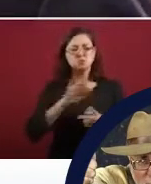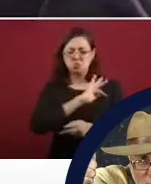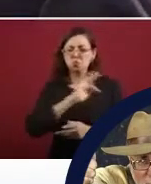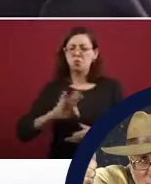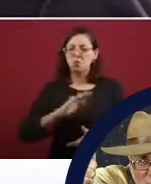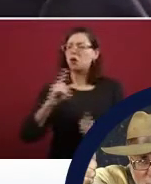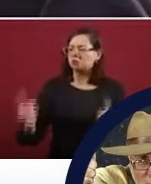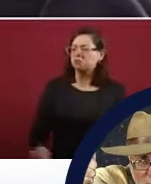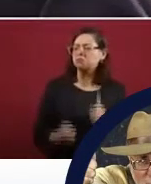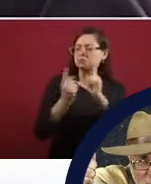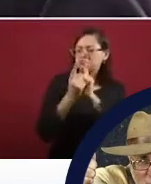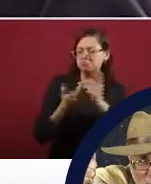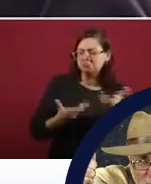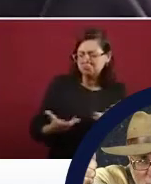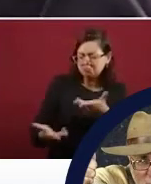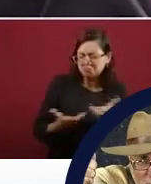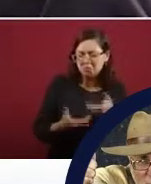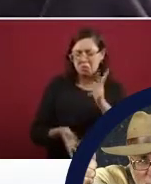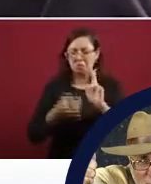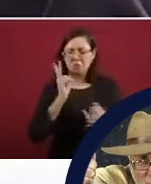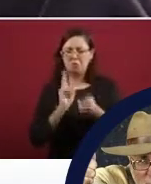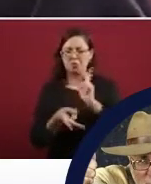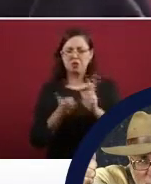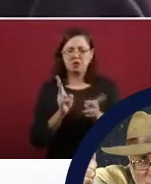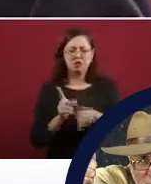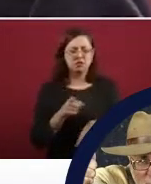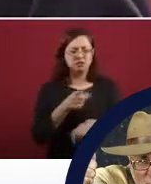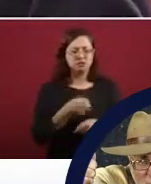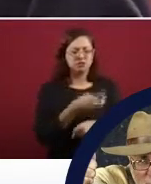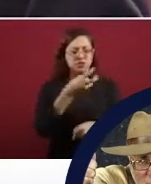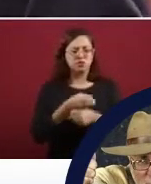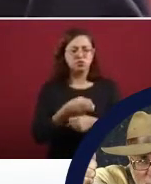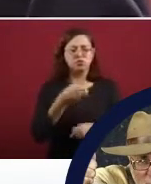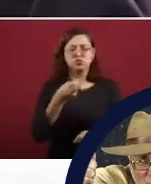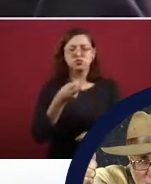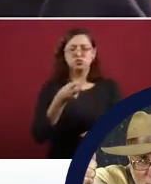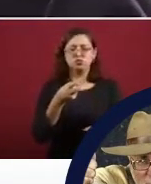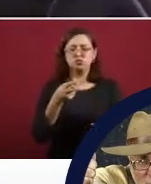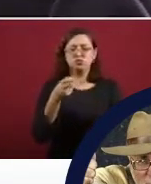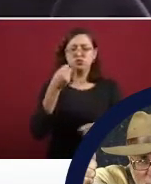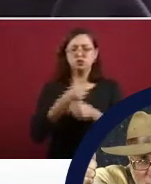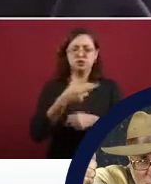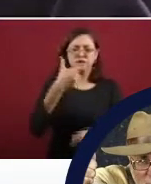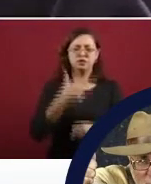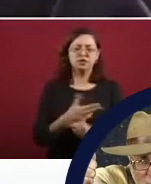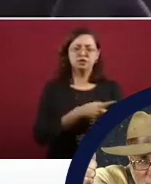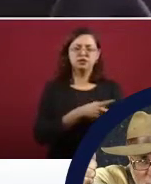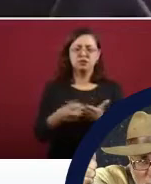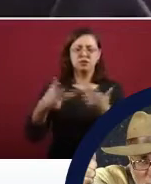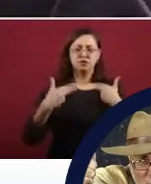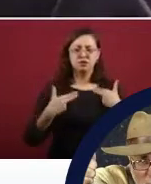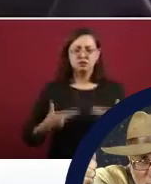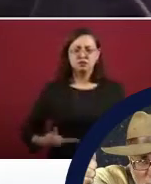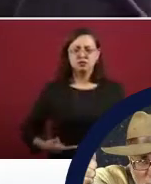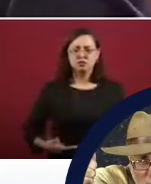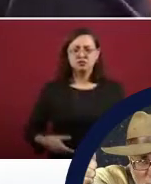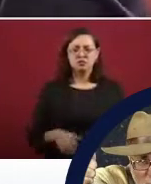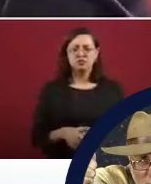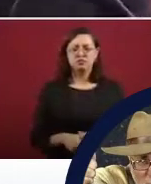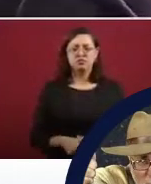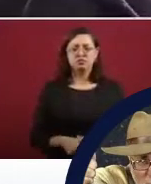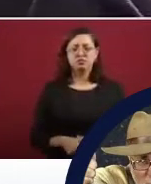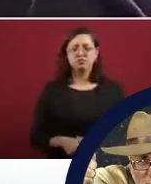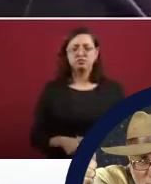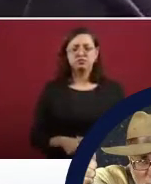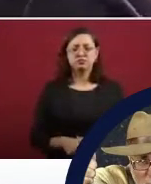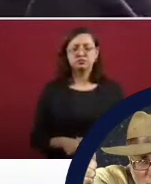y el problema es que el presidente leyó allí en una percepción de que somos enemigos suyos, que queremos sentarlo en el banquillo de los